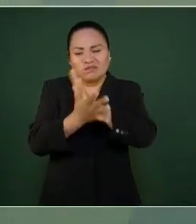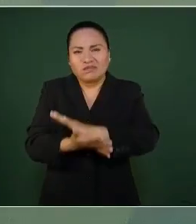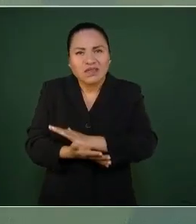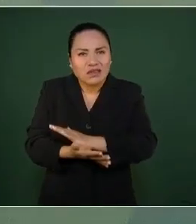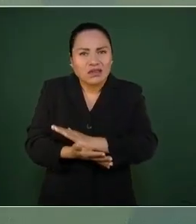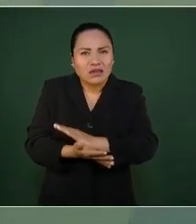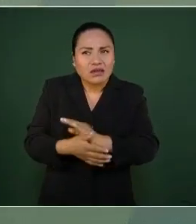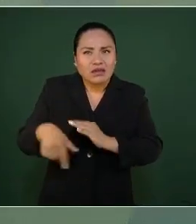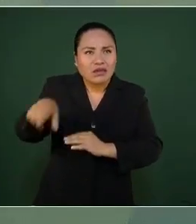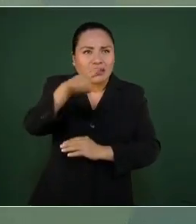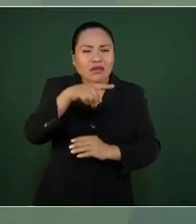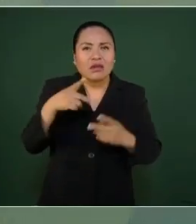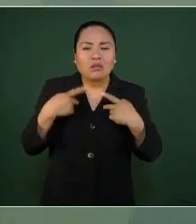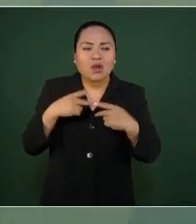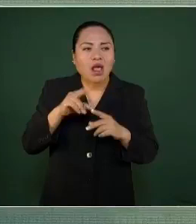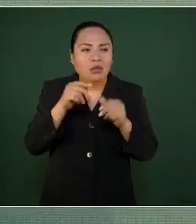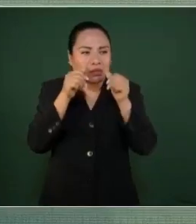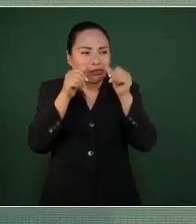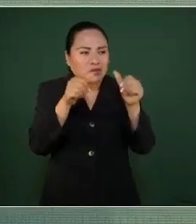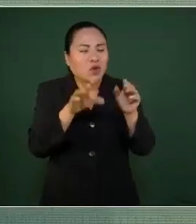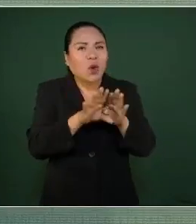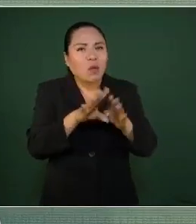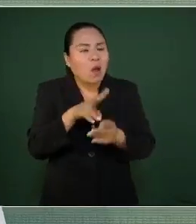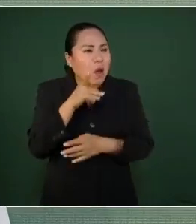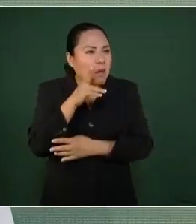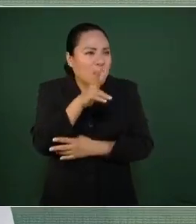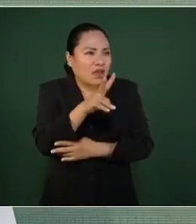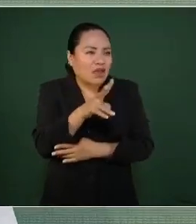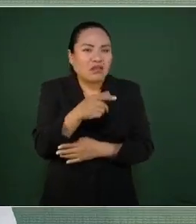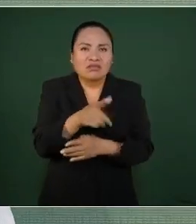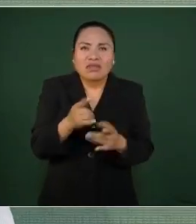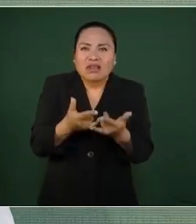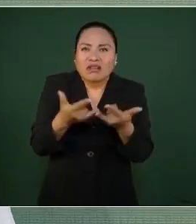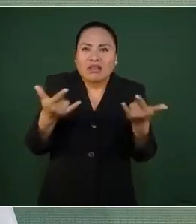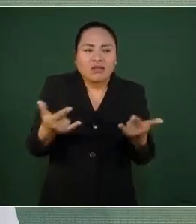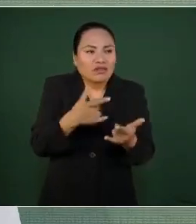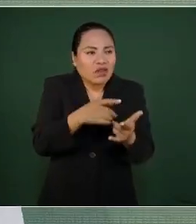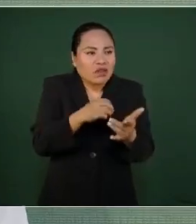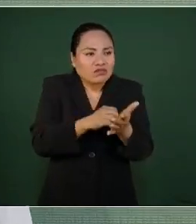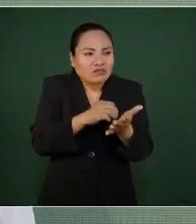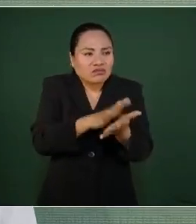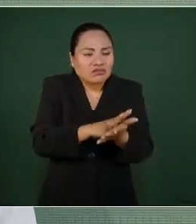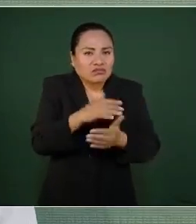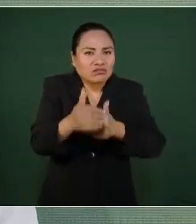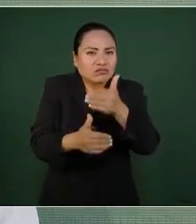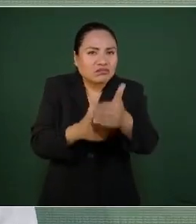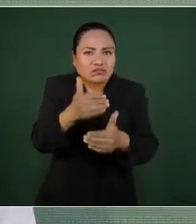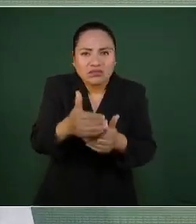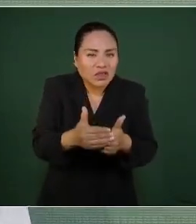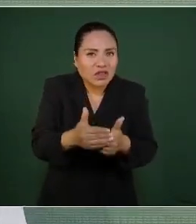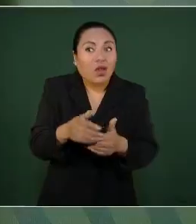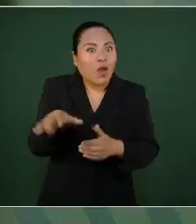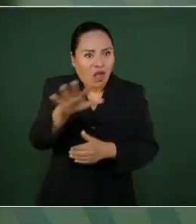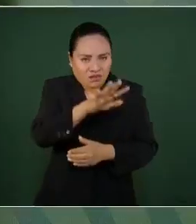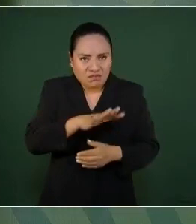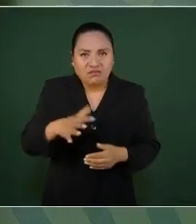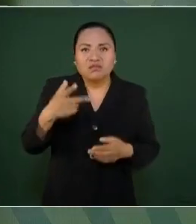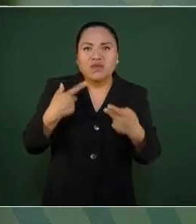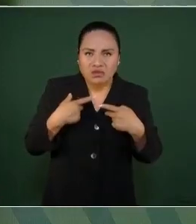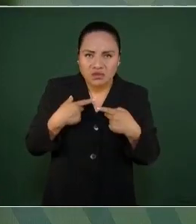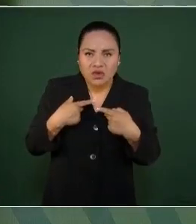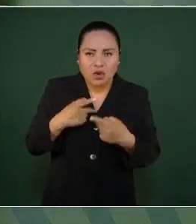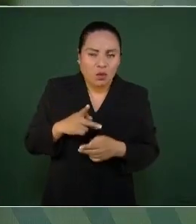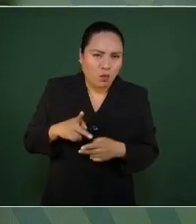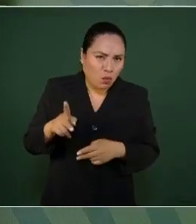simples espectadores de la historia. Al encarnar el máximo principio de que con el